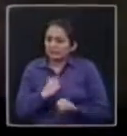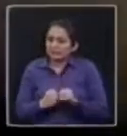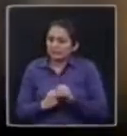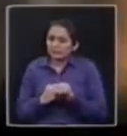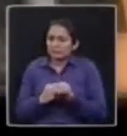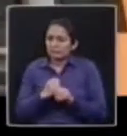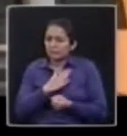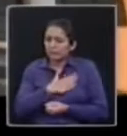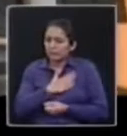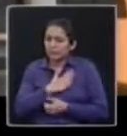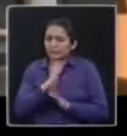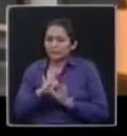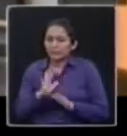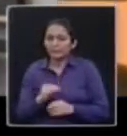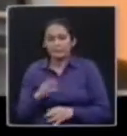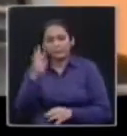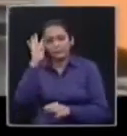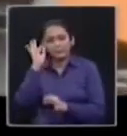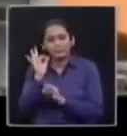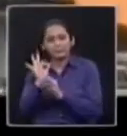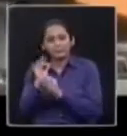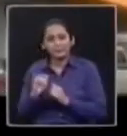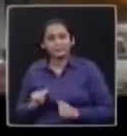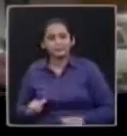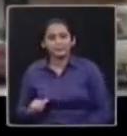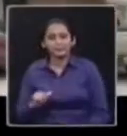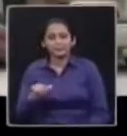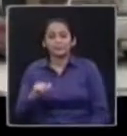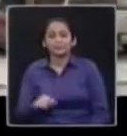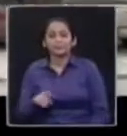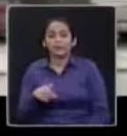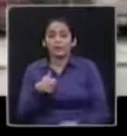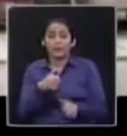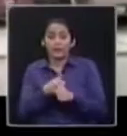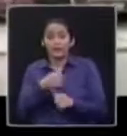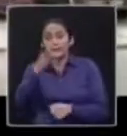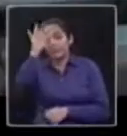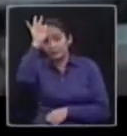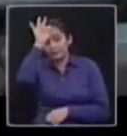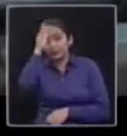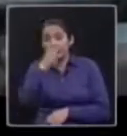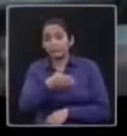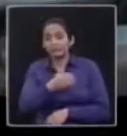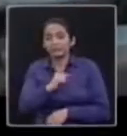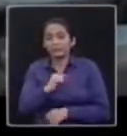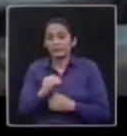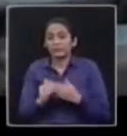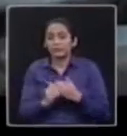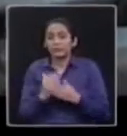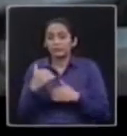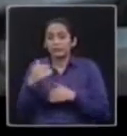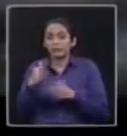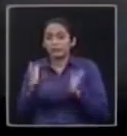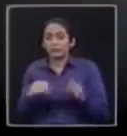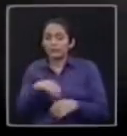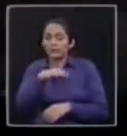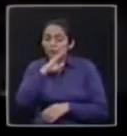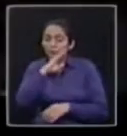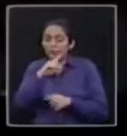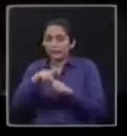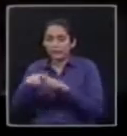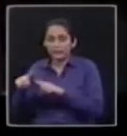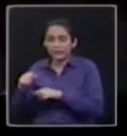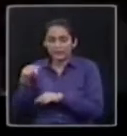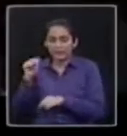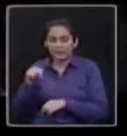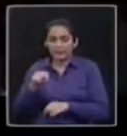esperanza. Este hogar se encuentra cerca de los hospitales, además que el albergue cuenta con un espacio cómodo y confortable. La Casa